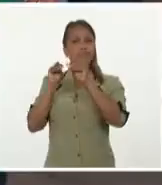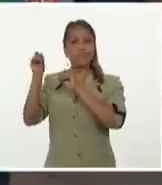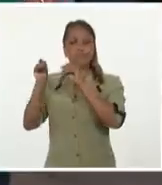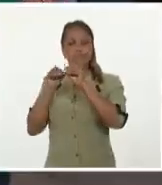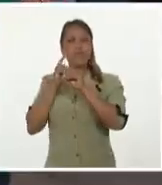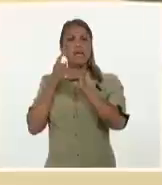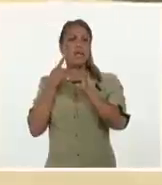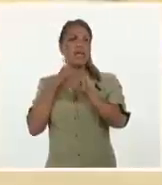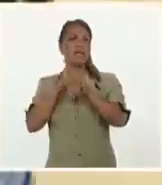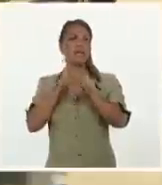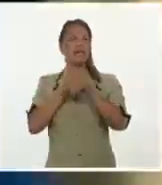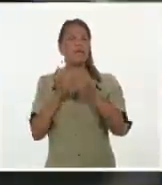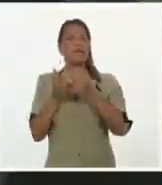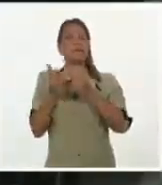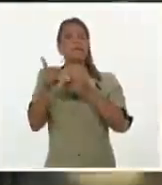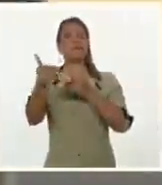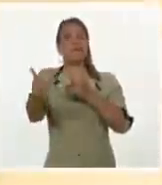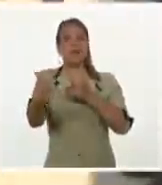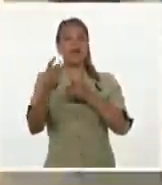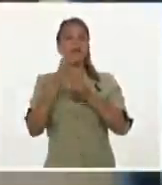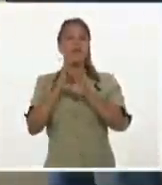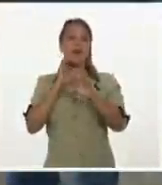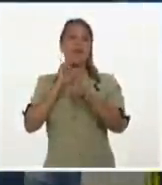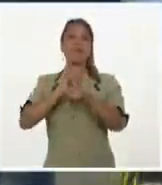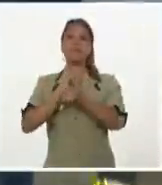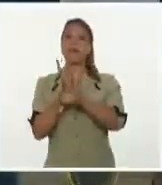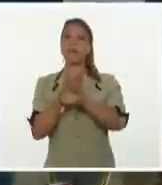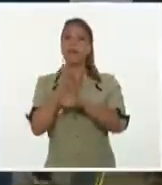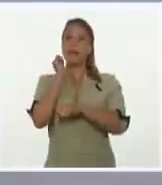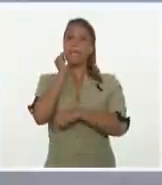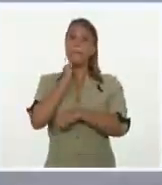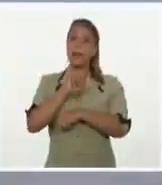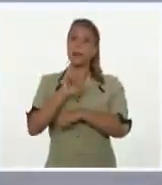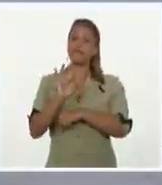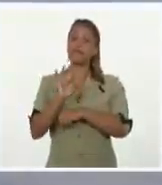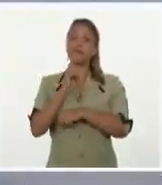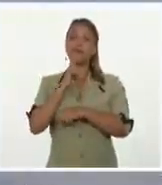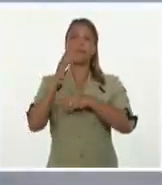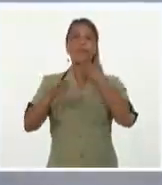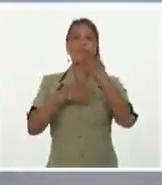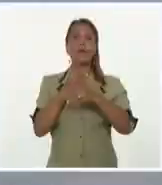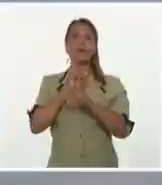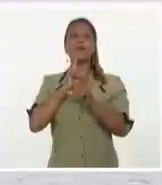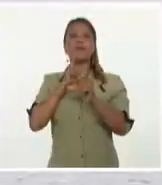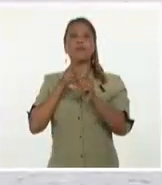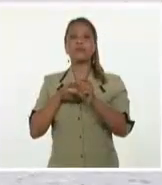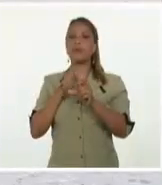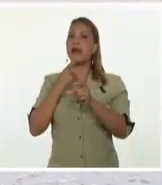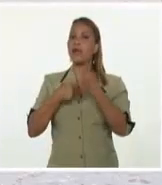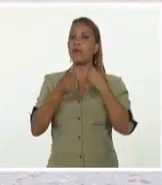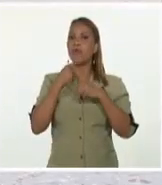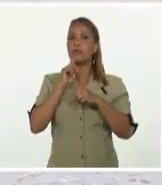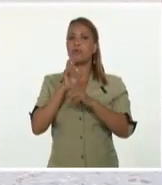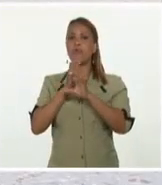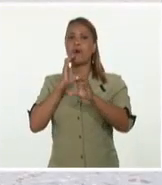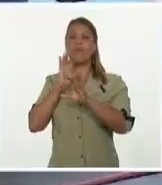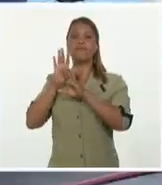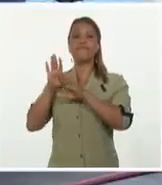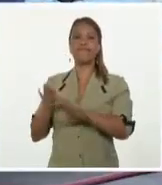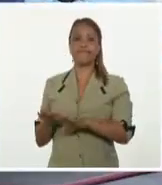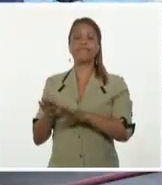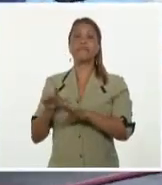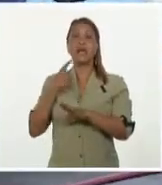frecuencia. Por la limitación existente con el combustible, unos 140 ómnibus dejarán de circular. Serán sometidos